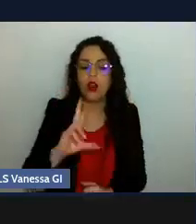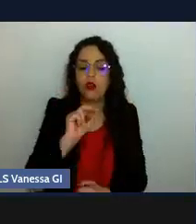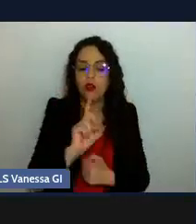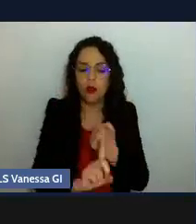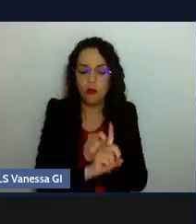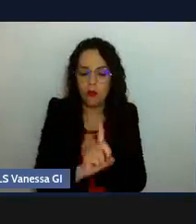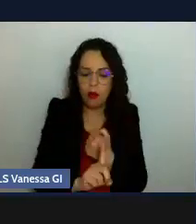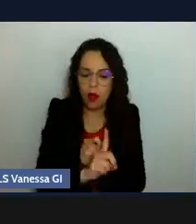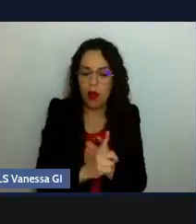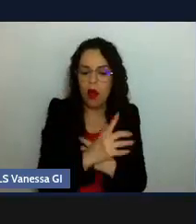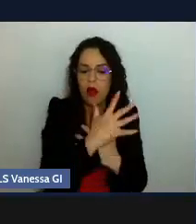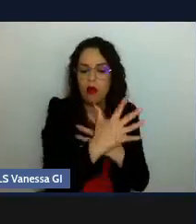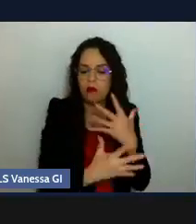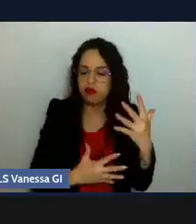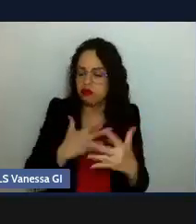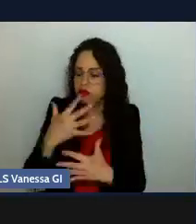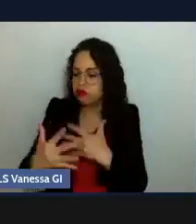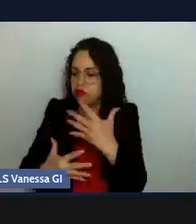pensando en aquellos